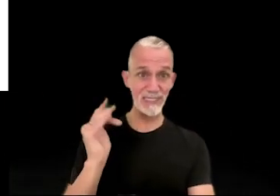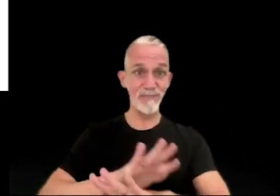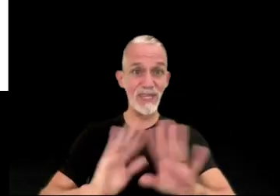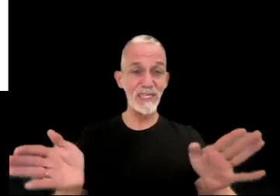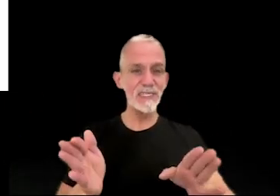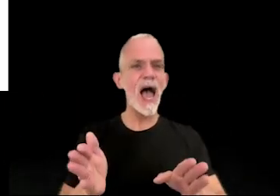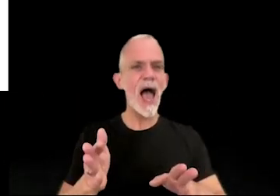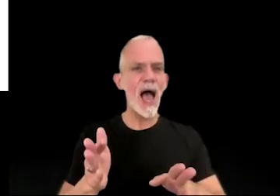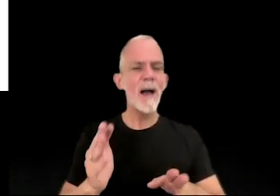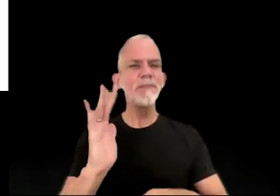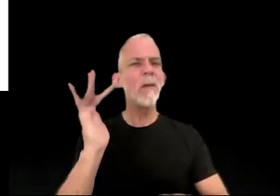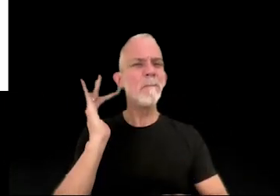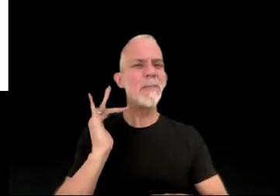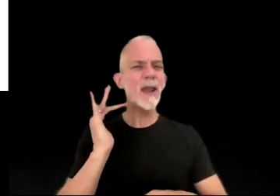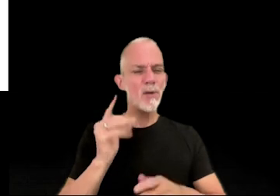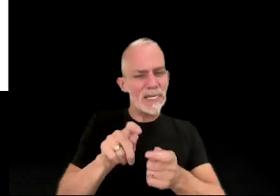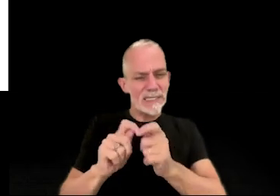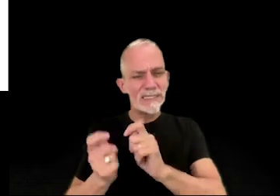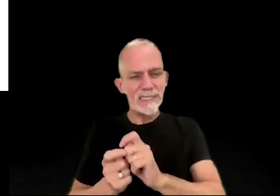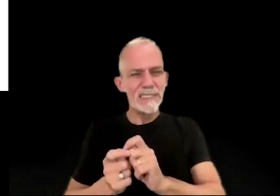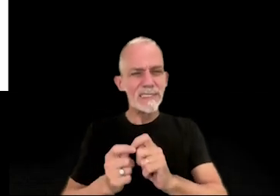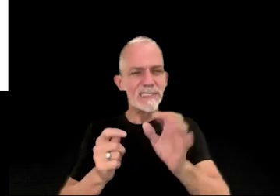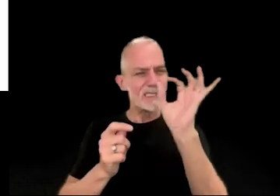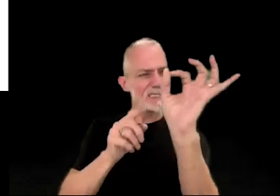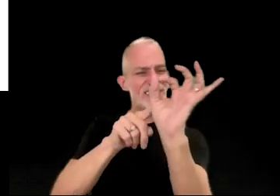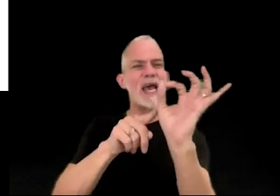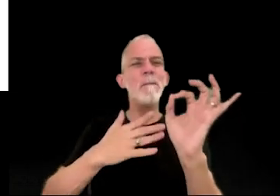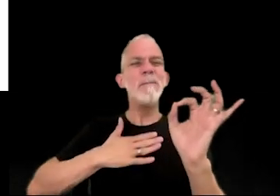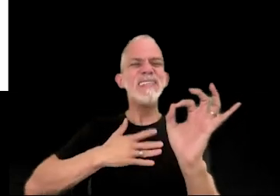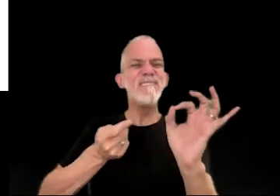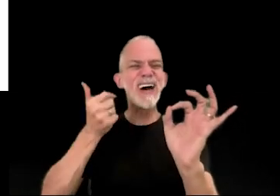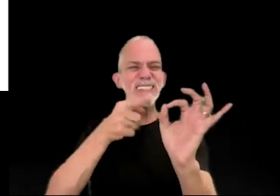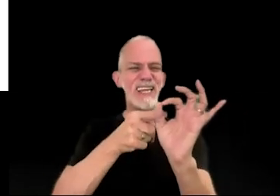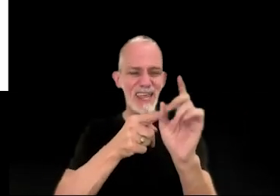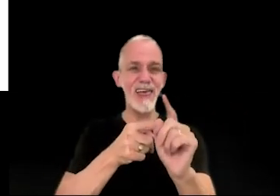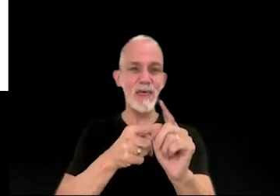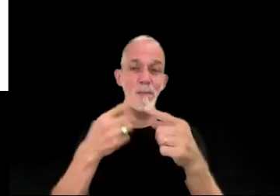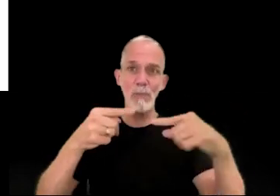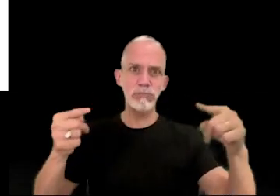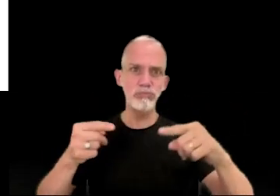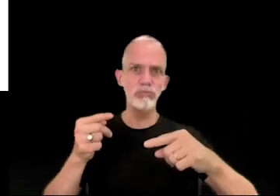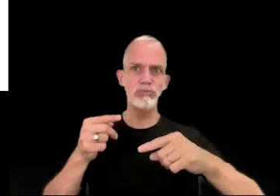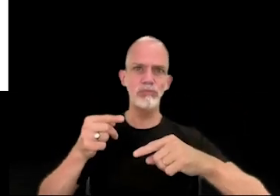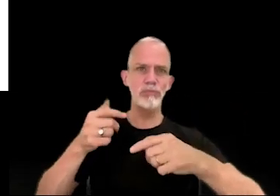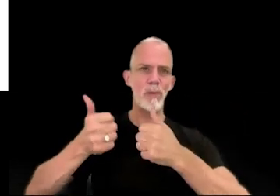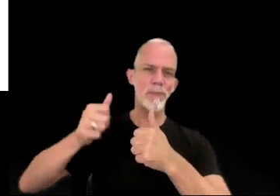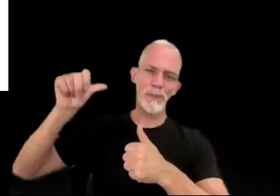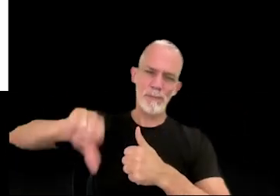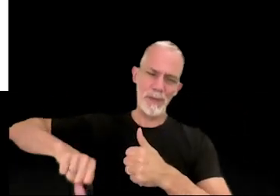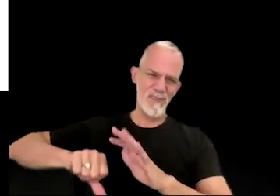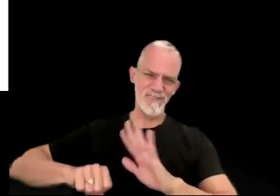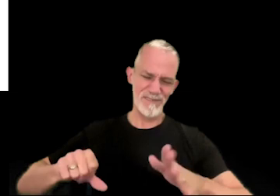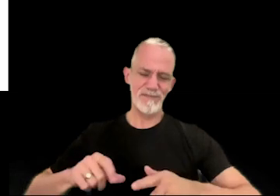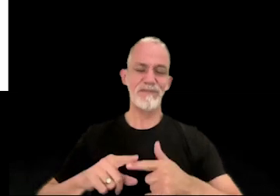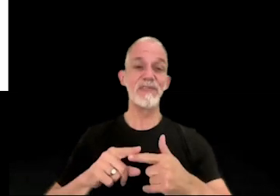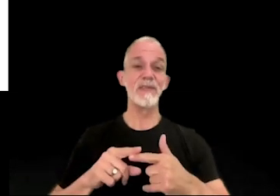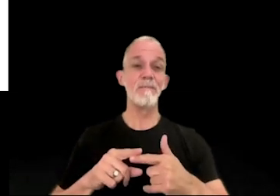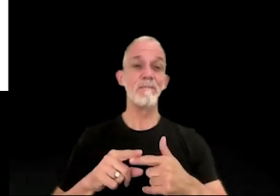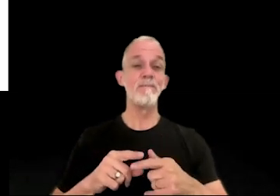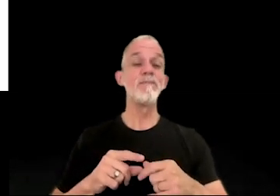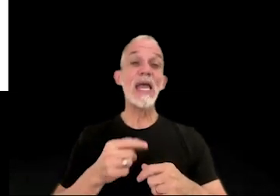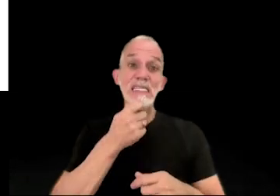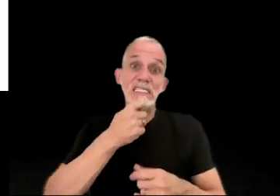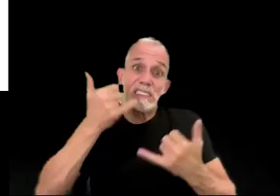también la adecuación de Mis Facilidades para los sujetos concursados y fallidos, siempre que